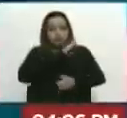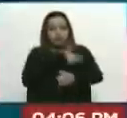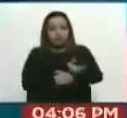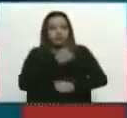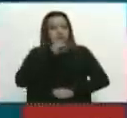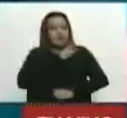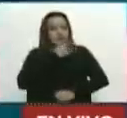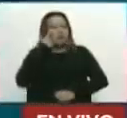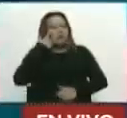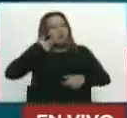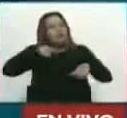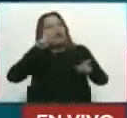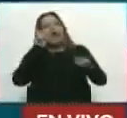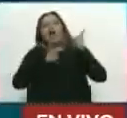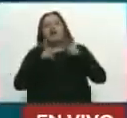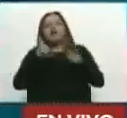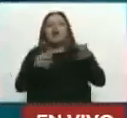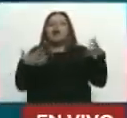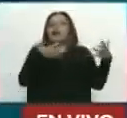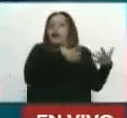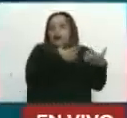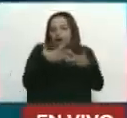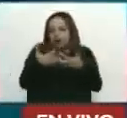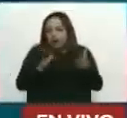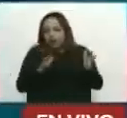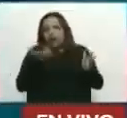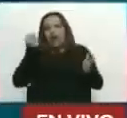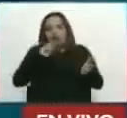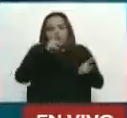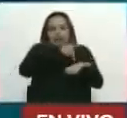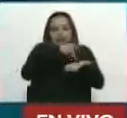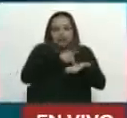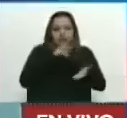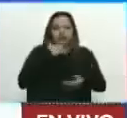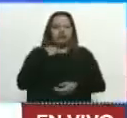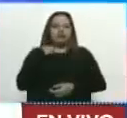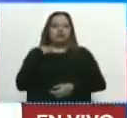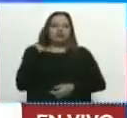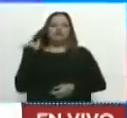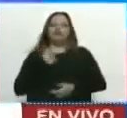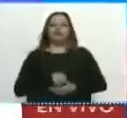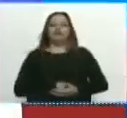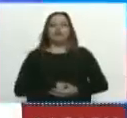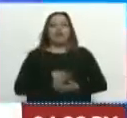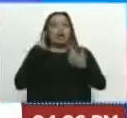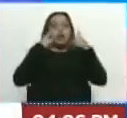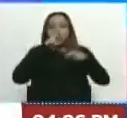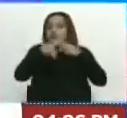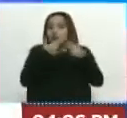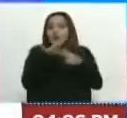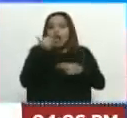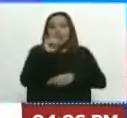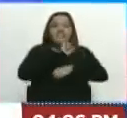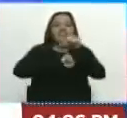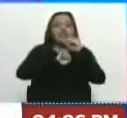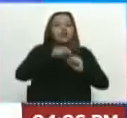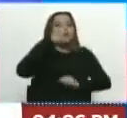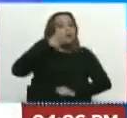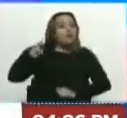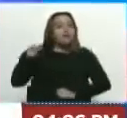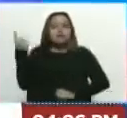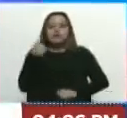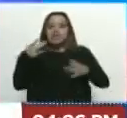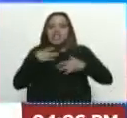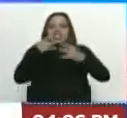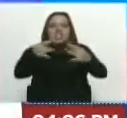salvo en un par de guerras que han participado, creo que jamás han defendido a su pueblo. Han defendido los intereses